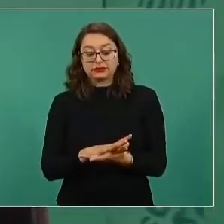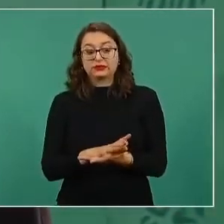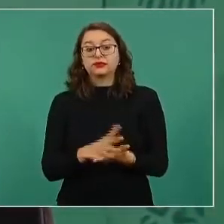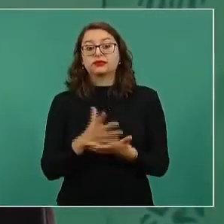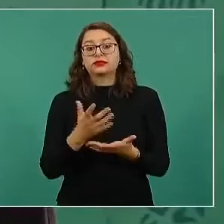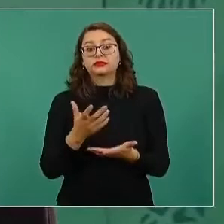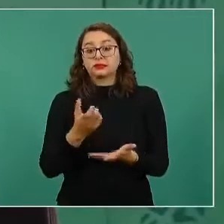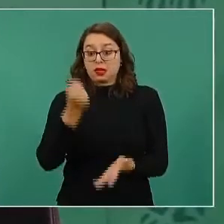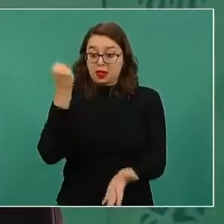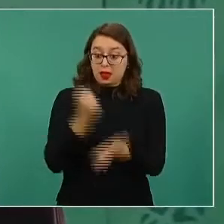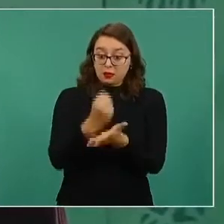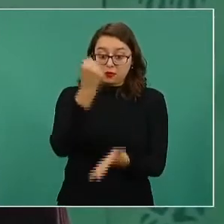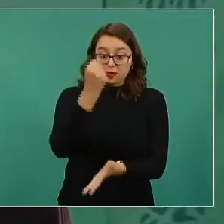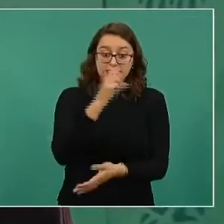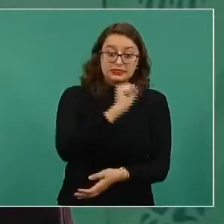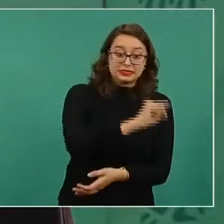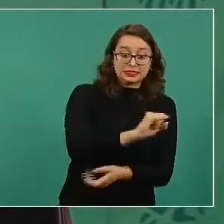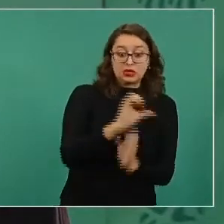tiene que votar